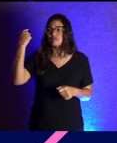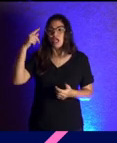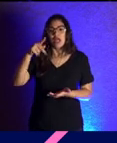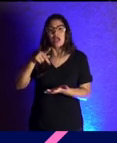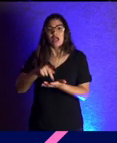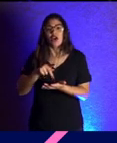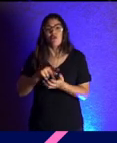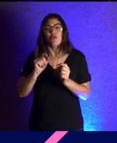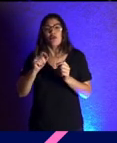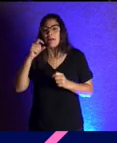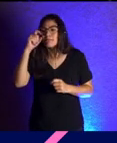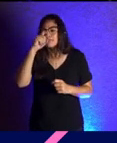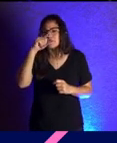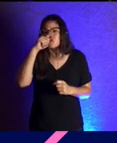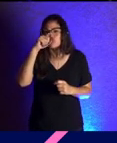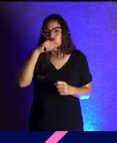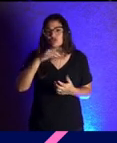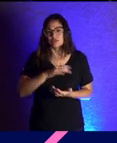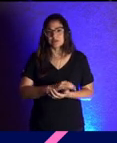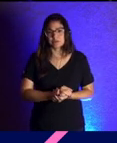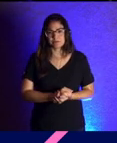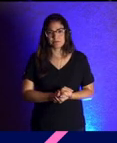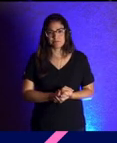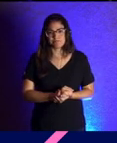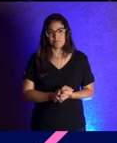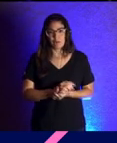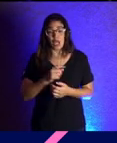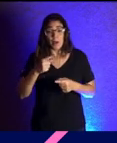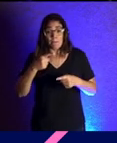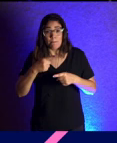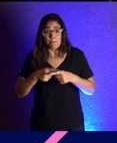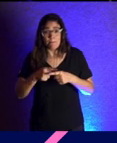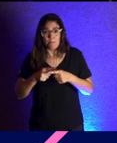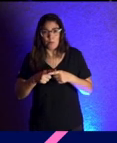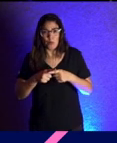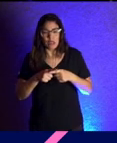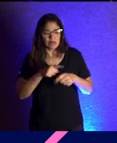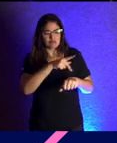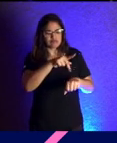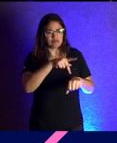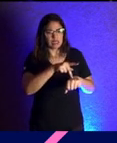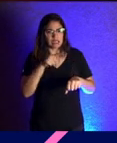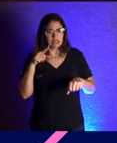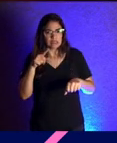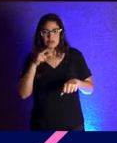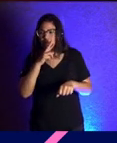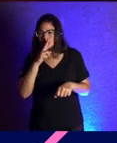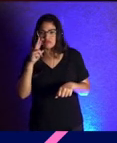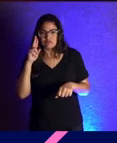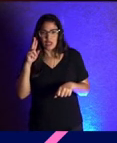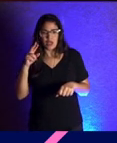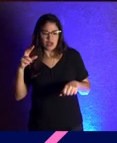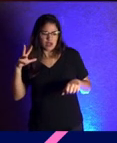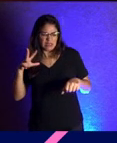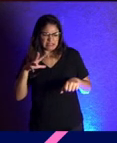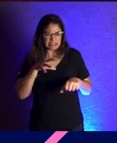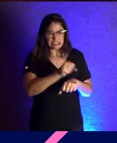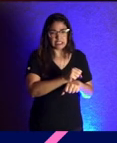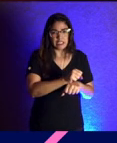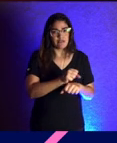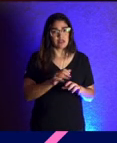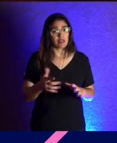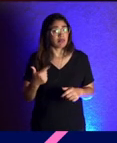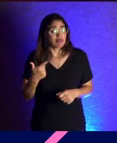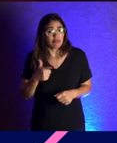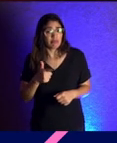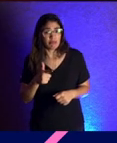que finalmente hubo una invasión, como esto se venía manejando en los medios. Y como es, volviendo al tema de los